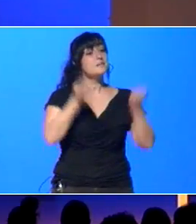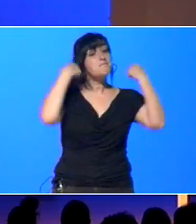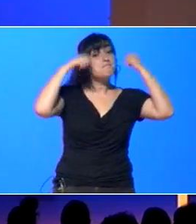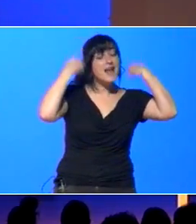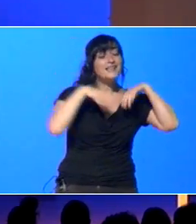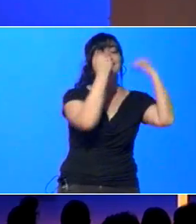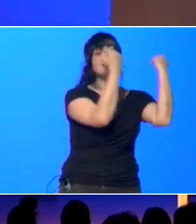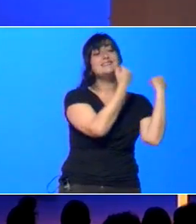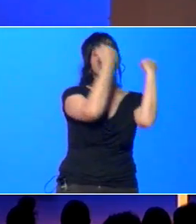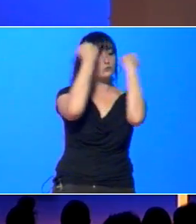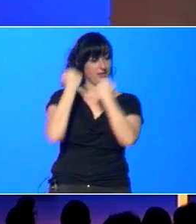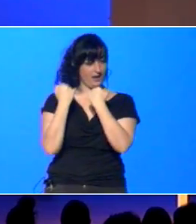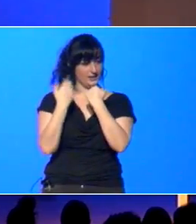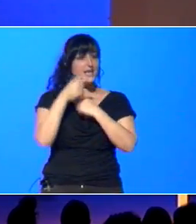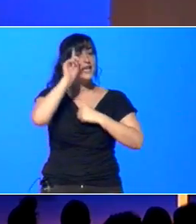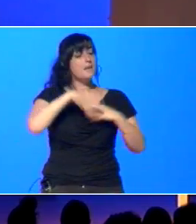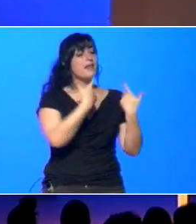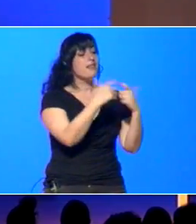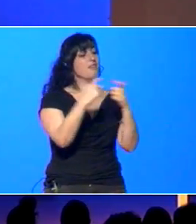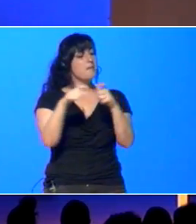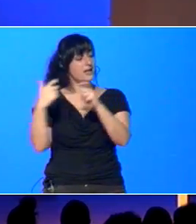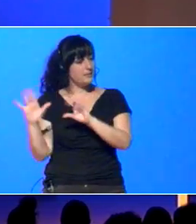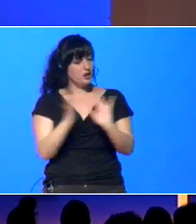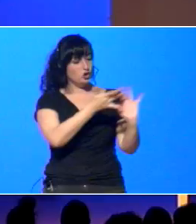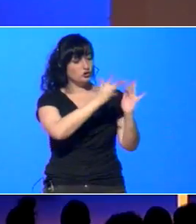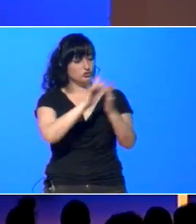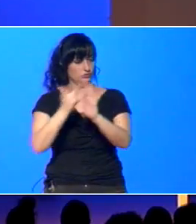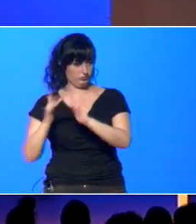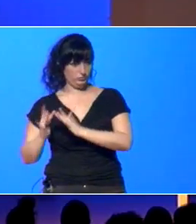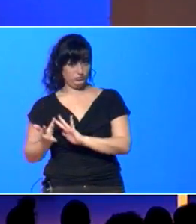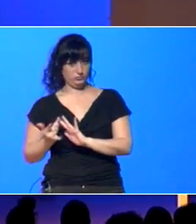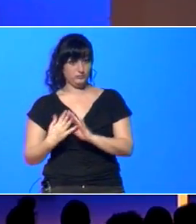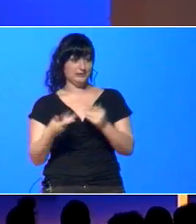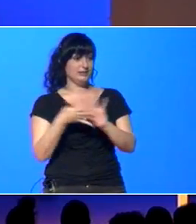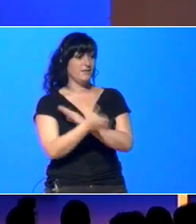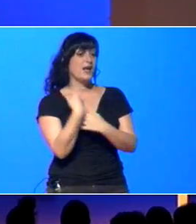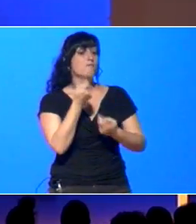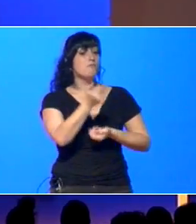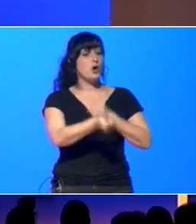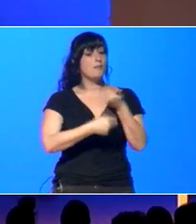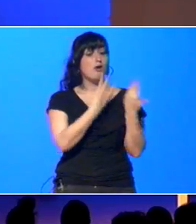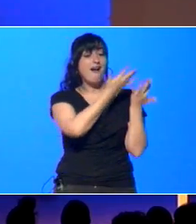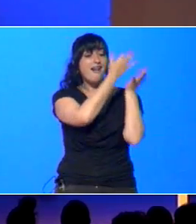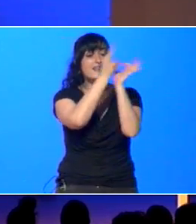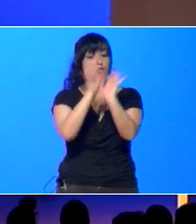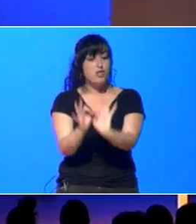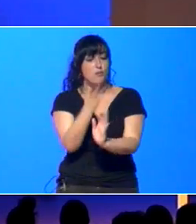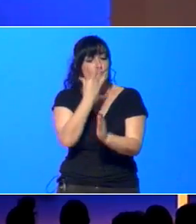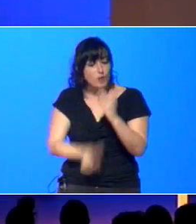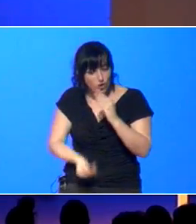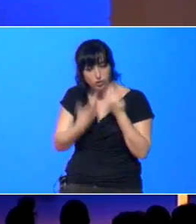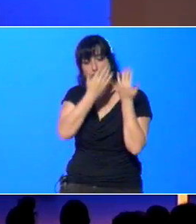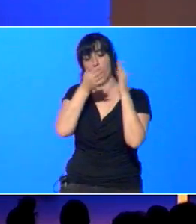e interdepartamentales, es el modelo y lo que hemos hecho, el avance que se le ha dado a la atención temprana. Entonces, desde